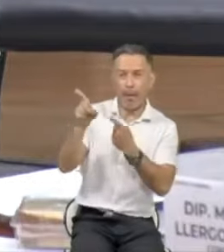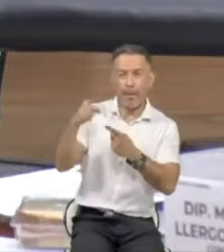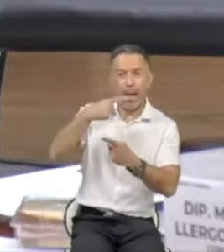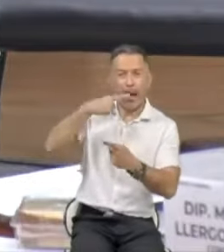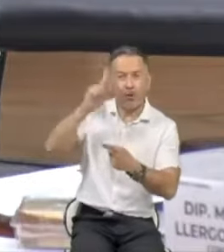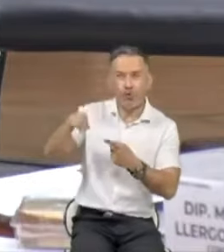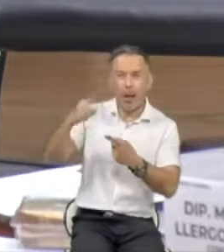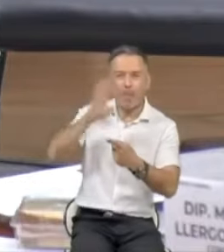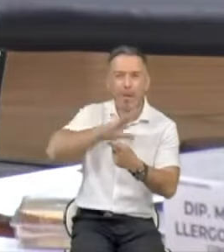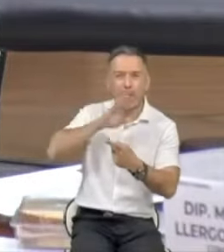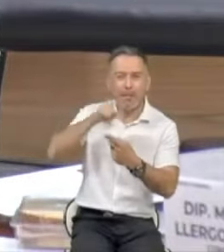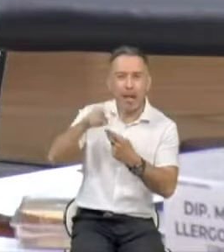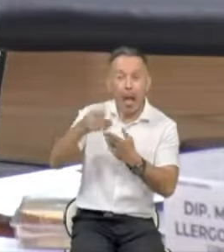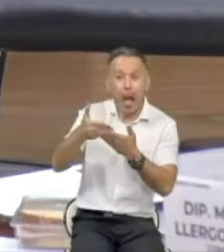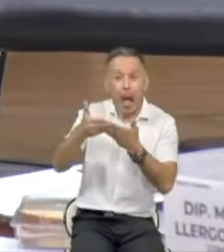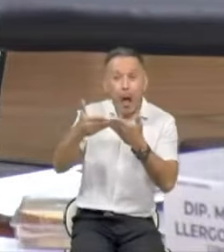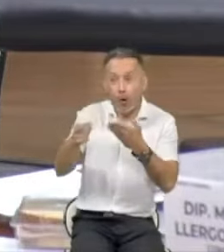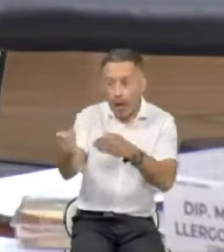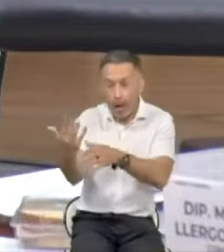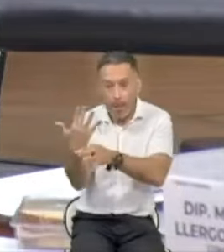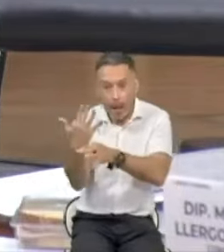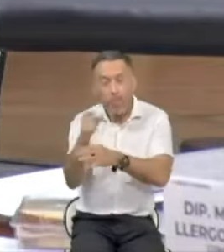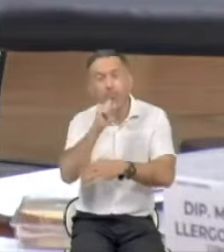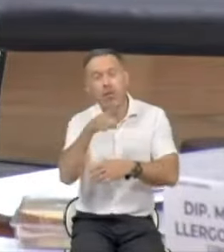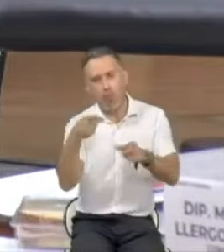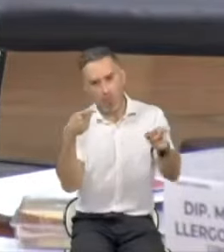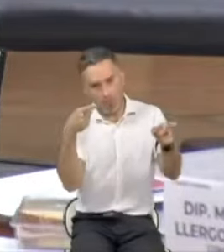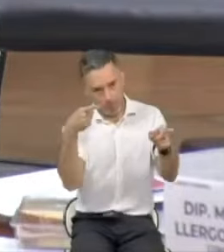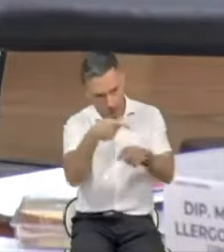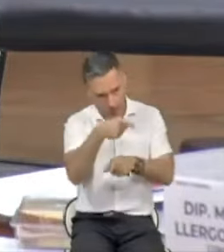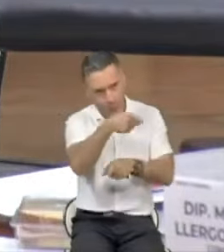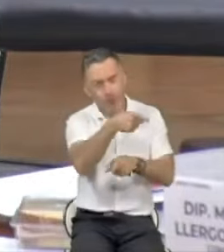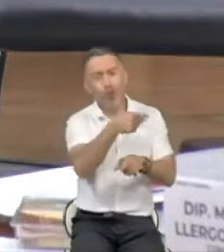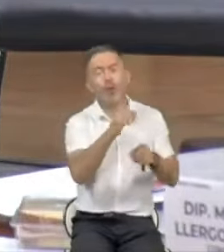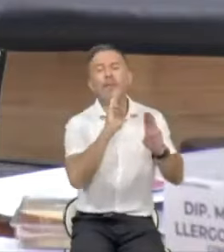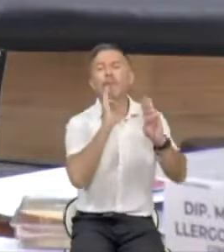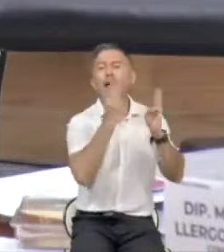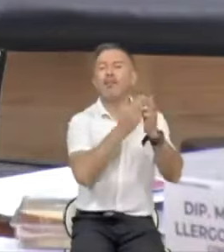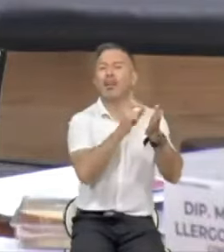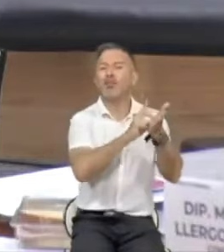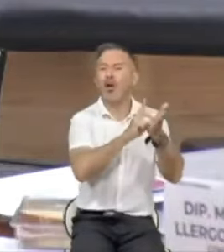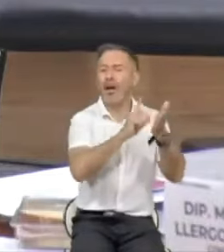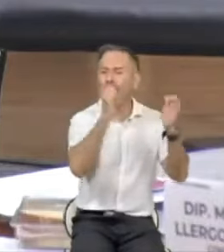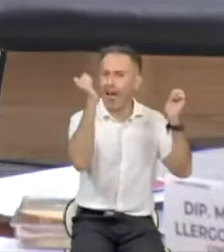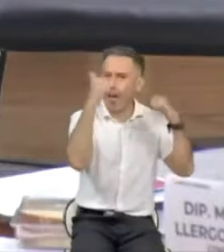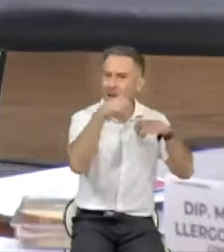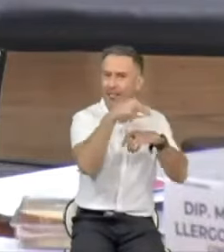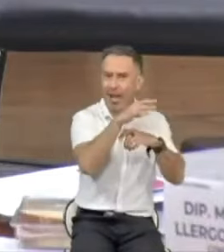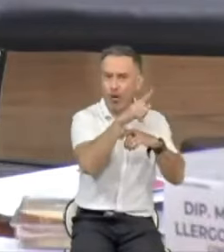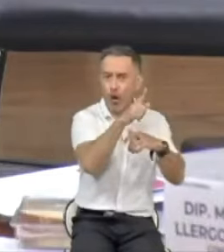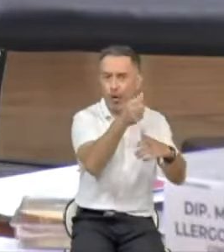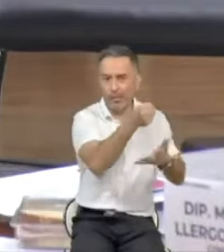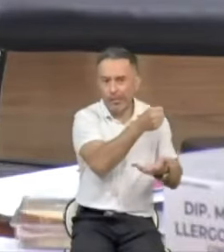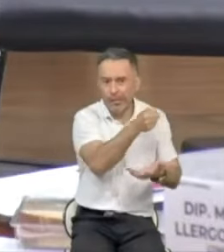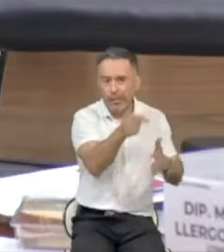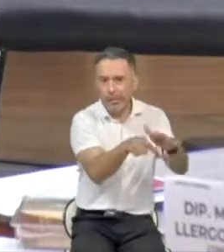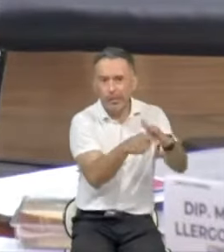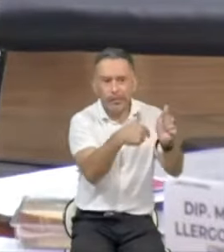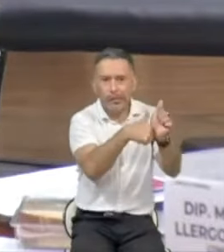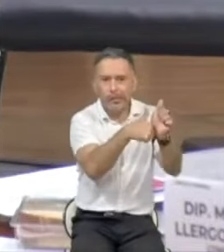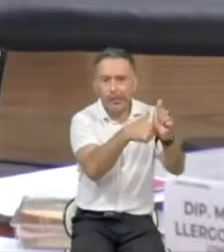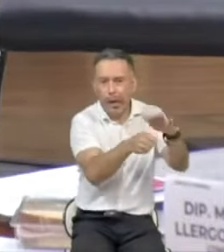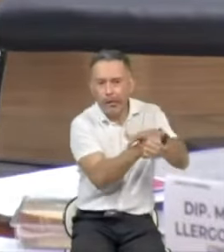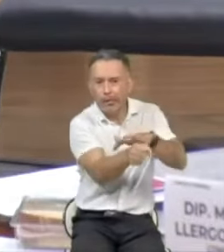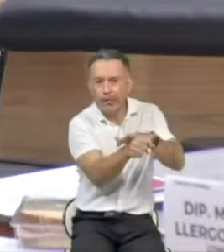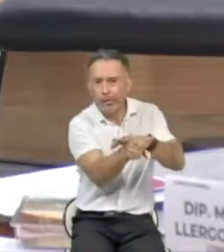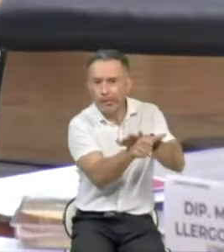acusando los vínculos con el narco y el financiamiento para su coalición desde el narco